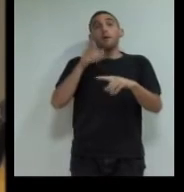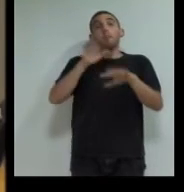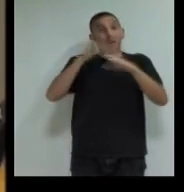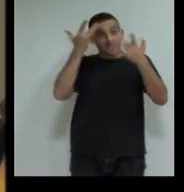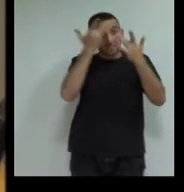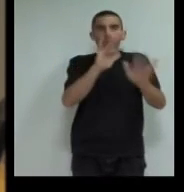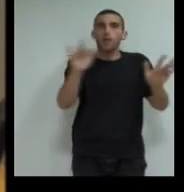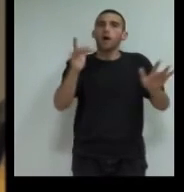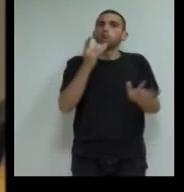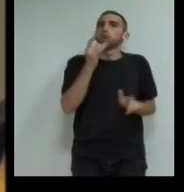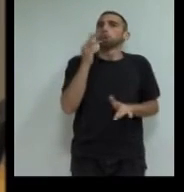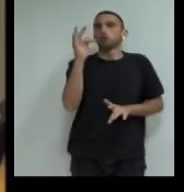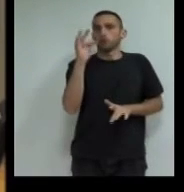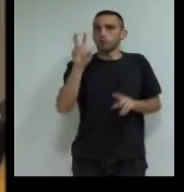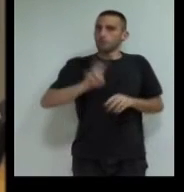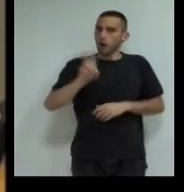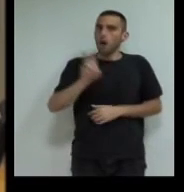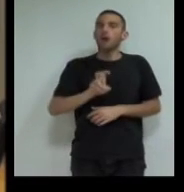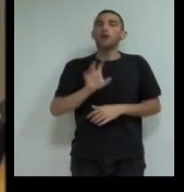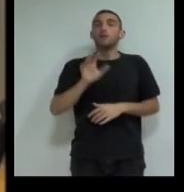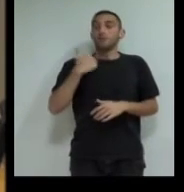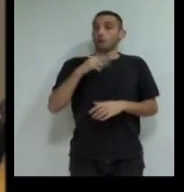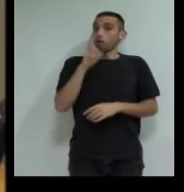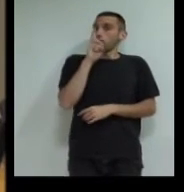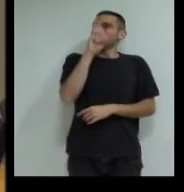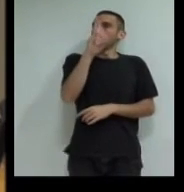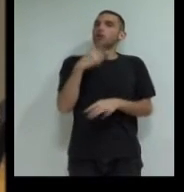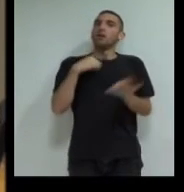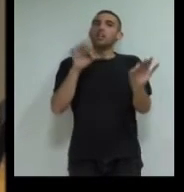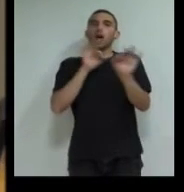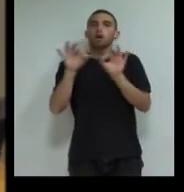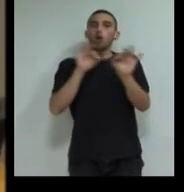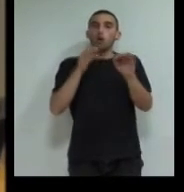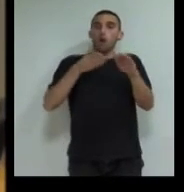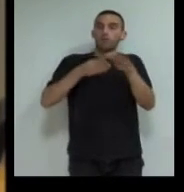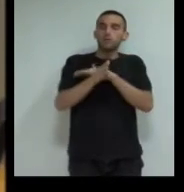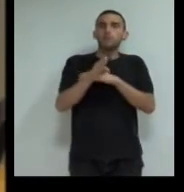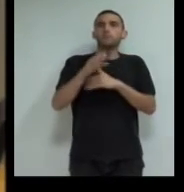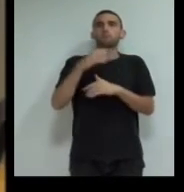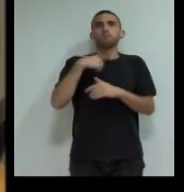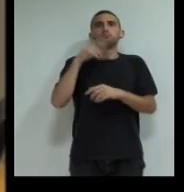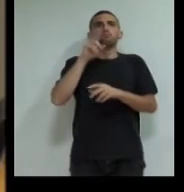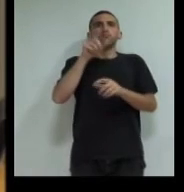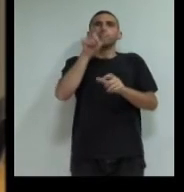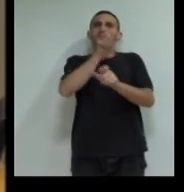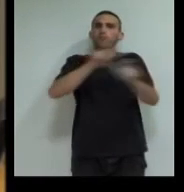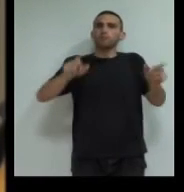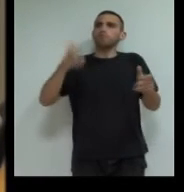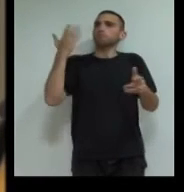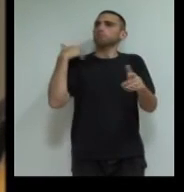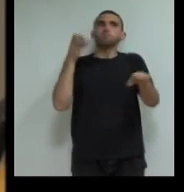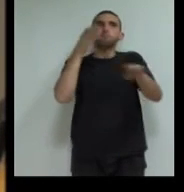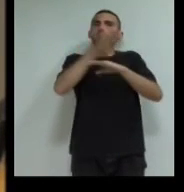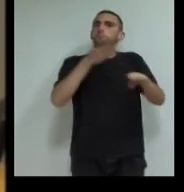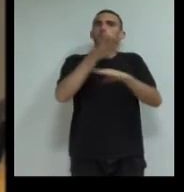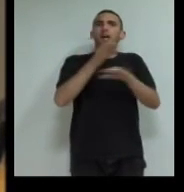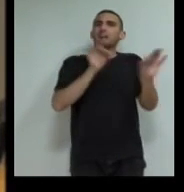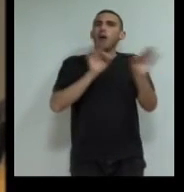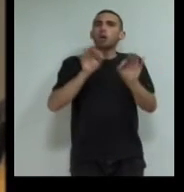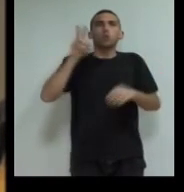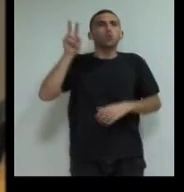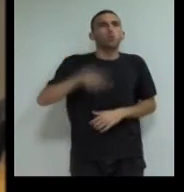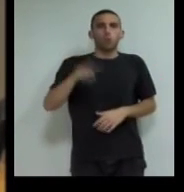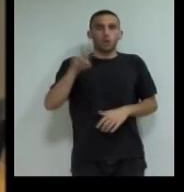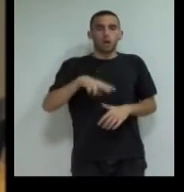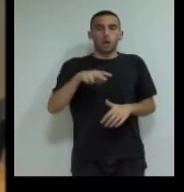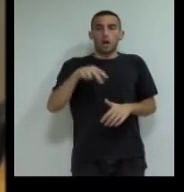está demostrado que en estos 2 años que llevamos de teatro accesible tenemos gente que viene, que antes no iba al teatro y gente que este